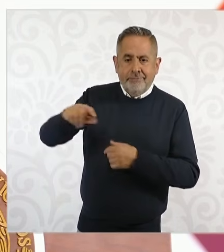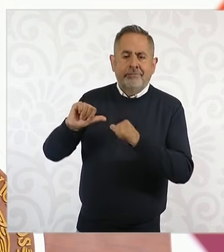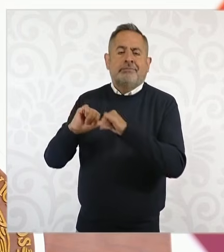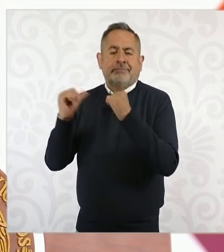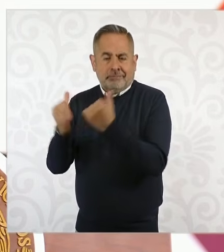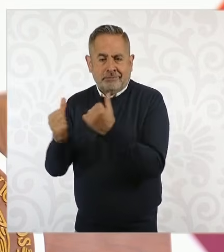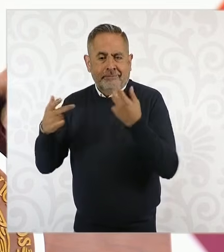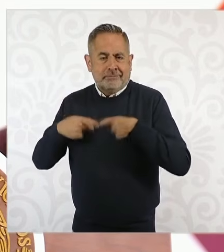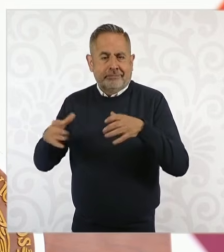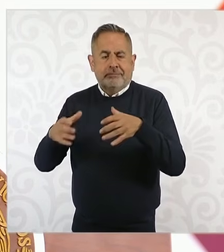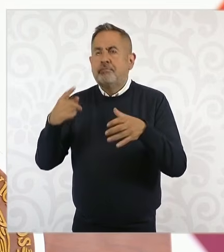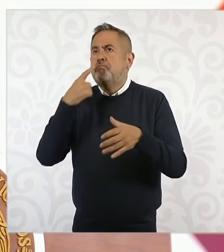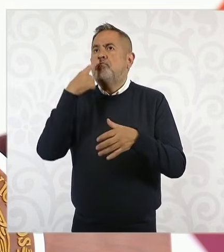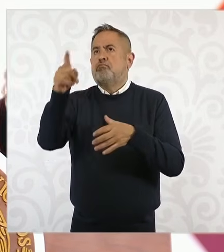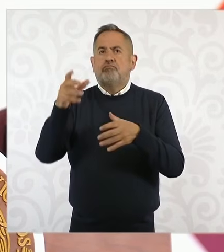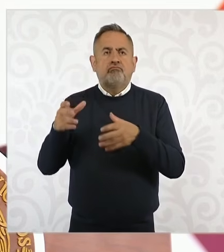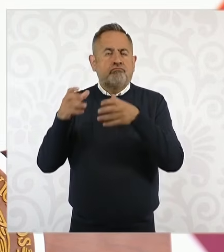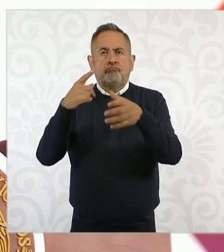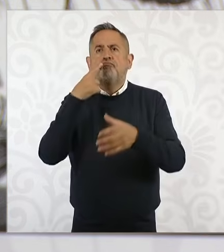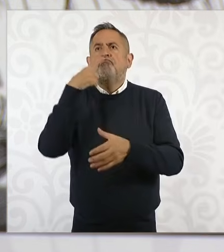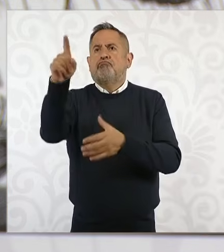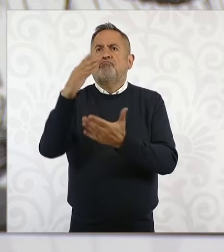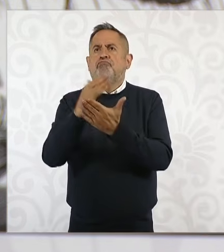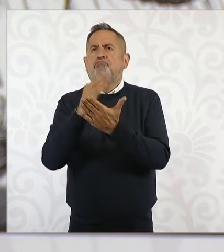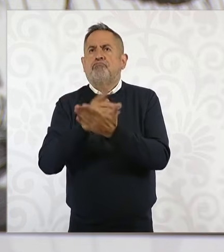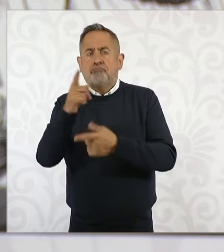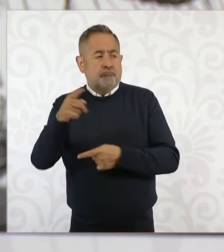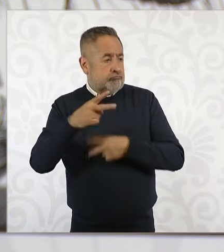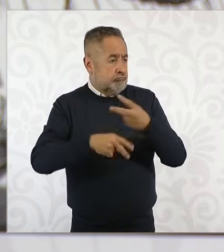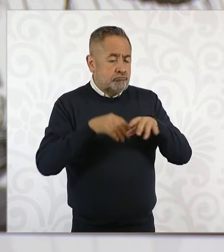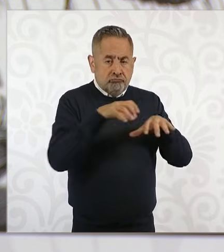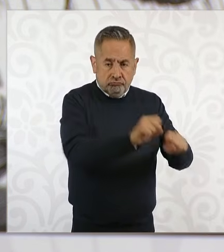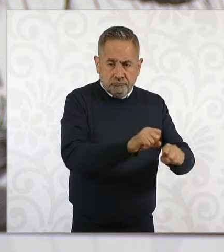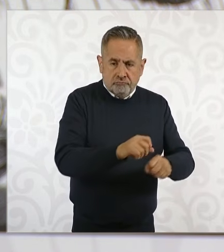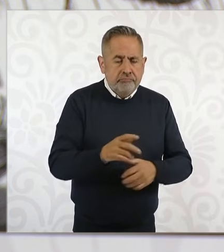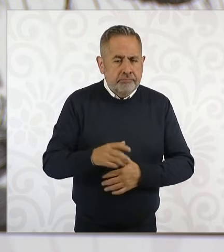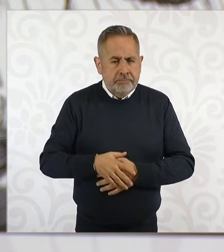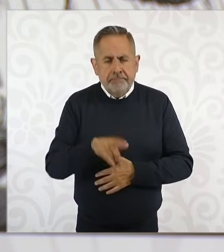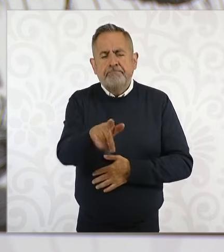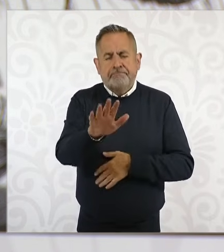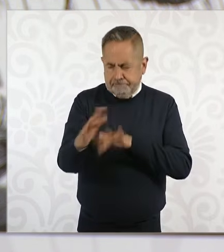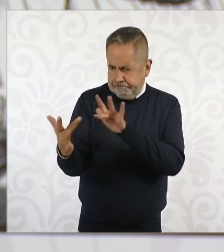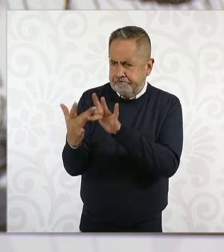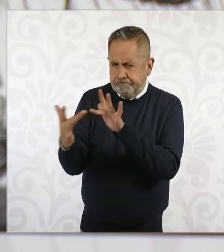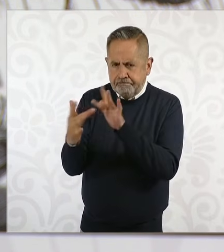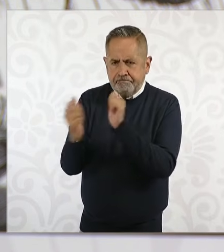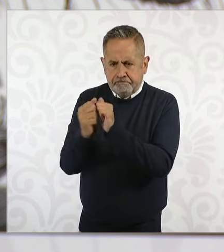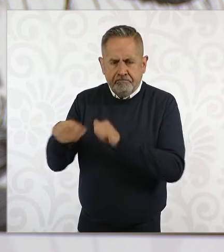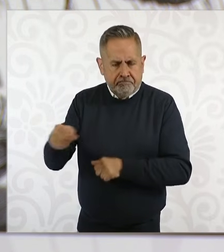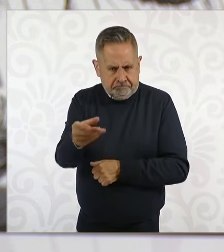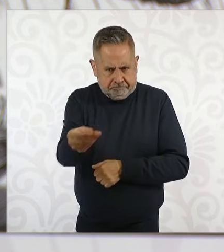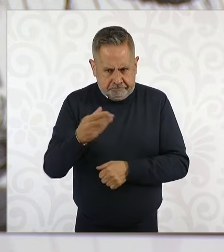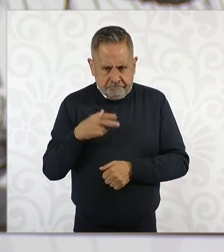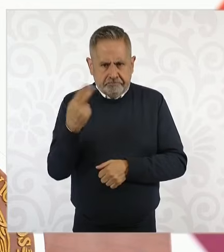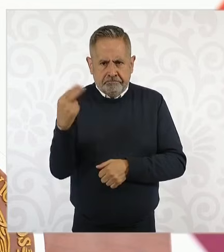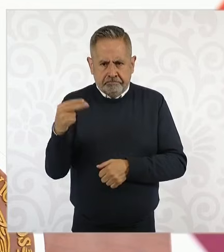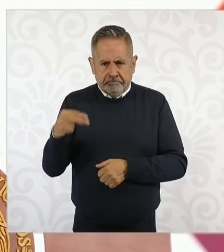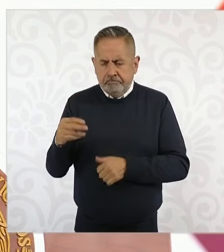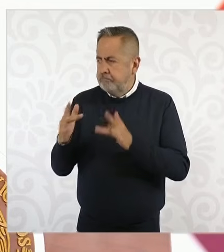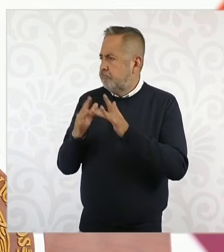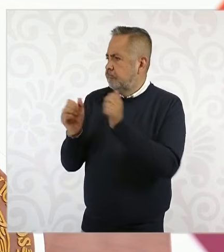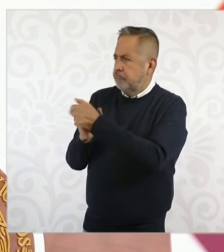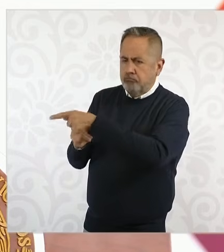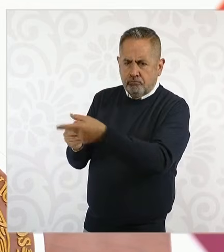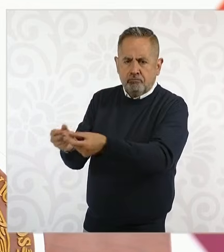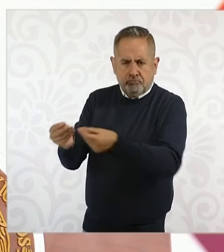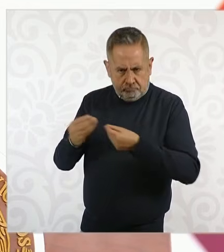gasolineros. Se presenta la denuncia y se actúa. Entonces nos ponemos en contacto con ellos y nos das el nombre aquí a través de, claro que